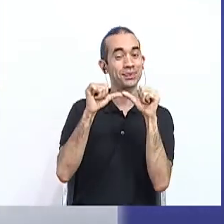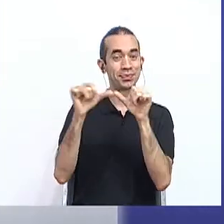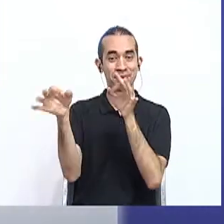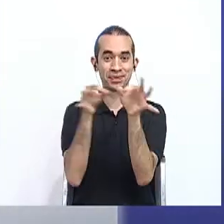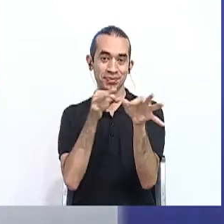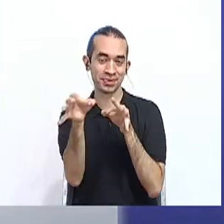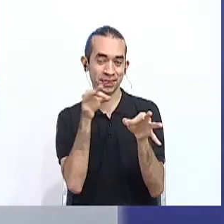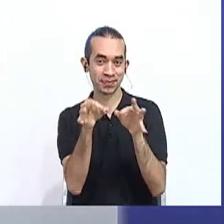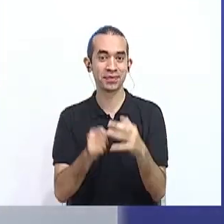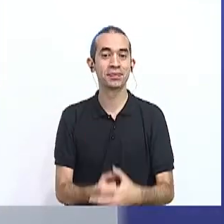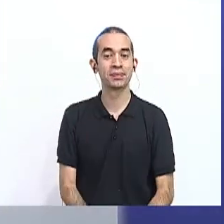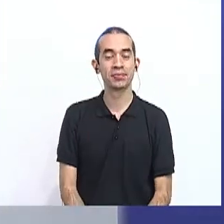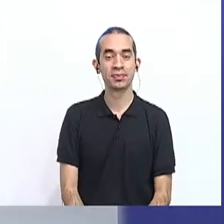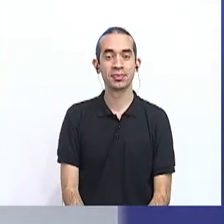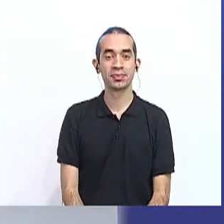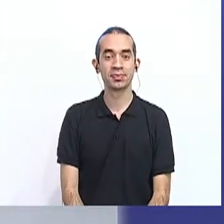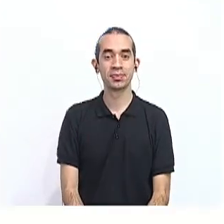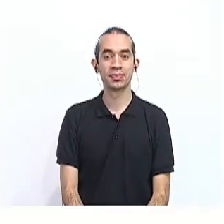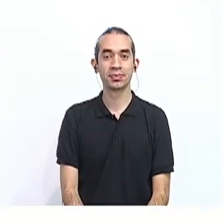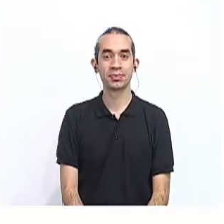explicación.